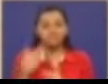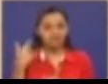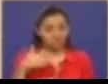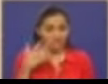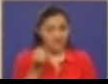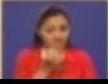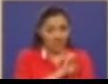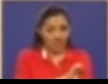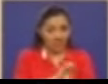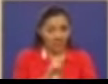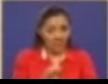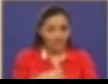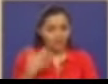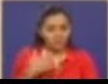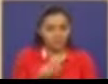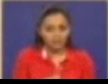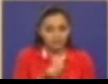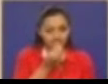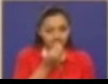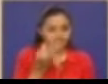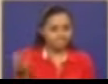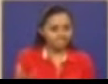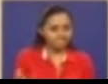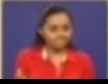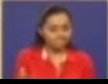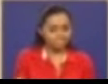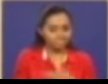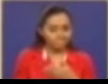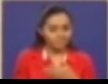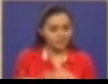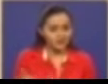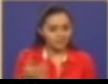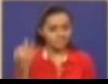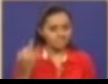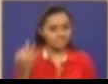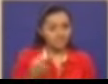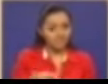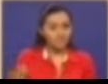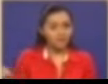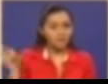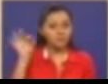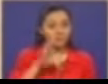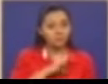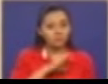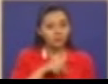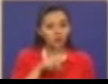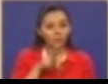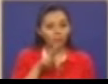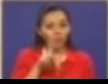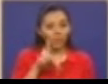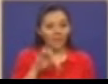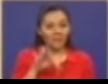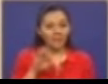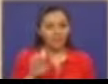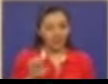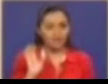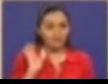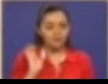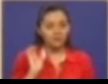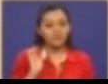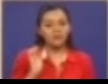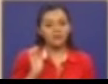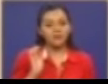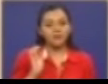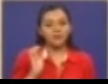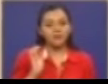Elena, pues, frutos del mar, son especialistas en encebollados, y su representante Mario Adolfo Prudente. Santo